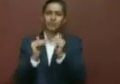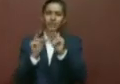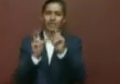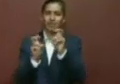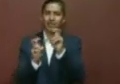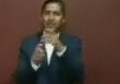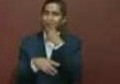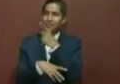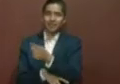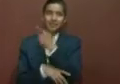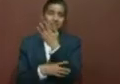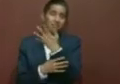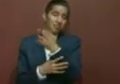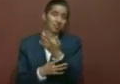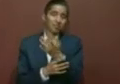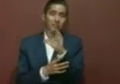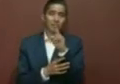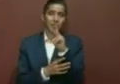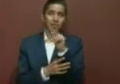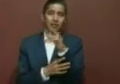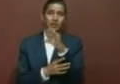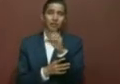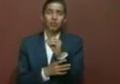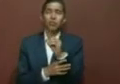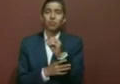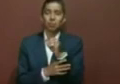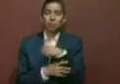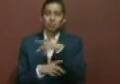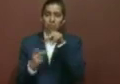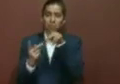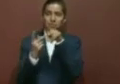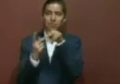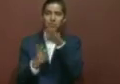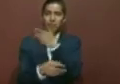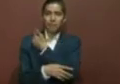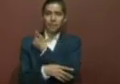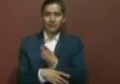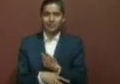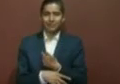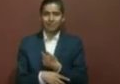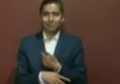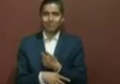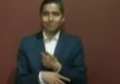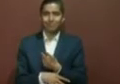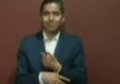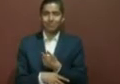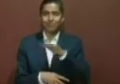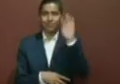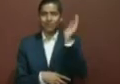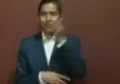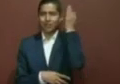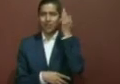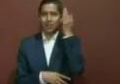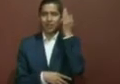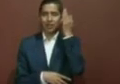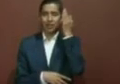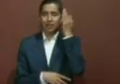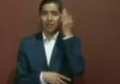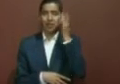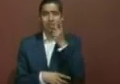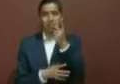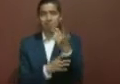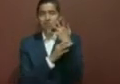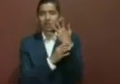querido Pacheco, pues yo coincido con el presidente de la República cuando